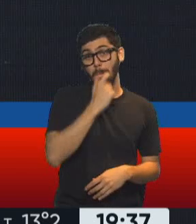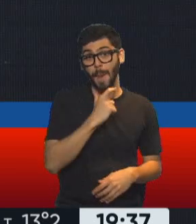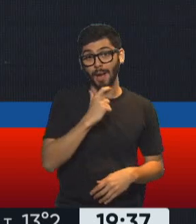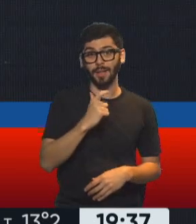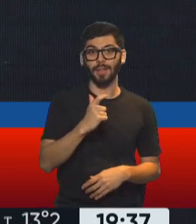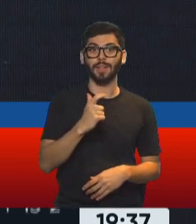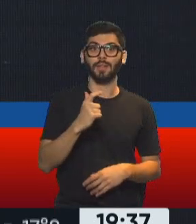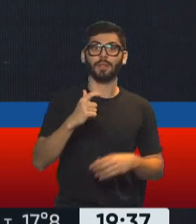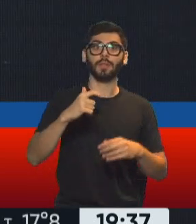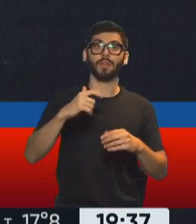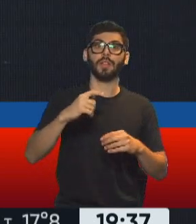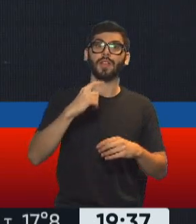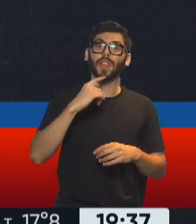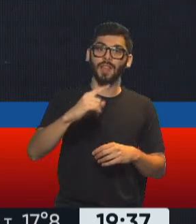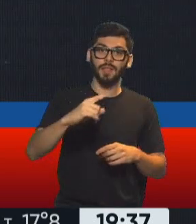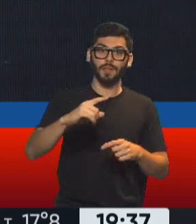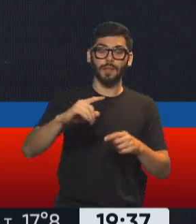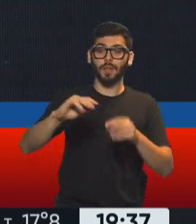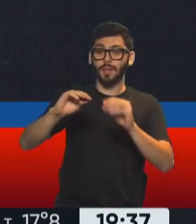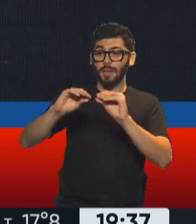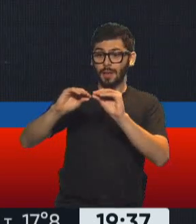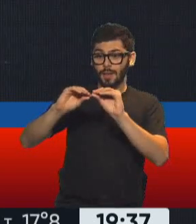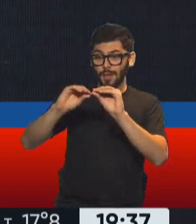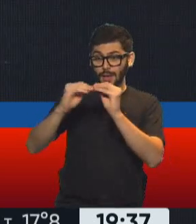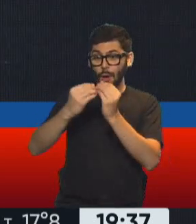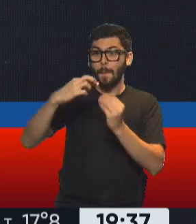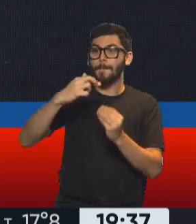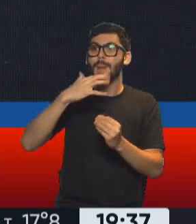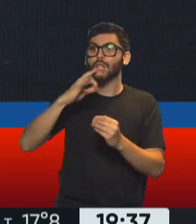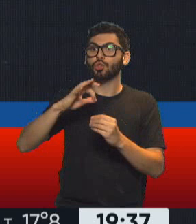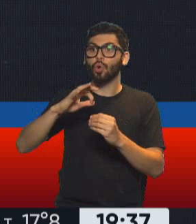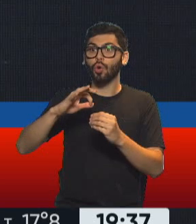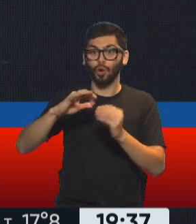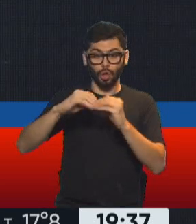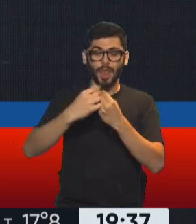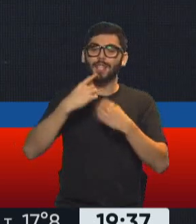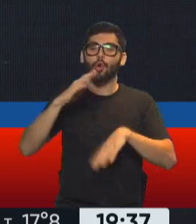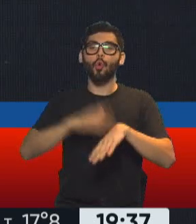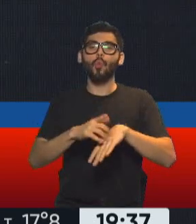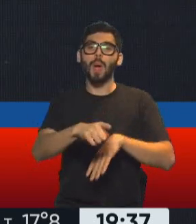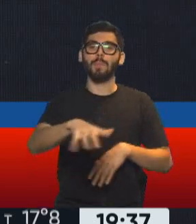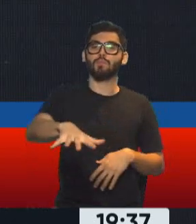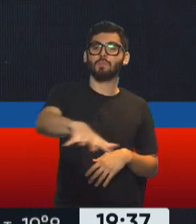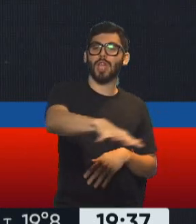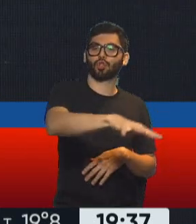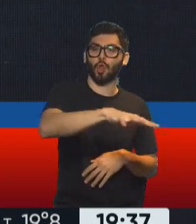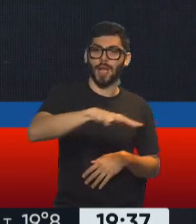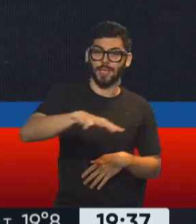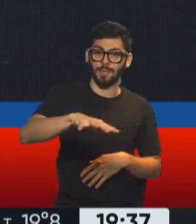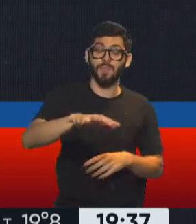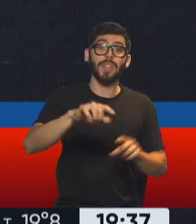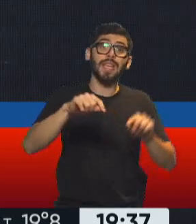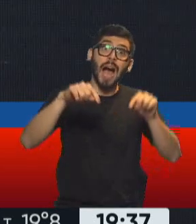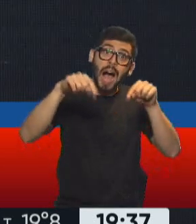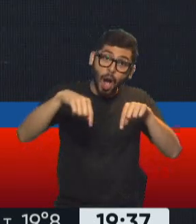forma culpó a la gente por el resultado que se había dado en esas PASO. Y ahora empieza a abrir la posibilidad que ante una